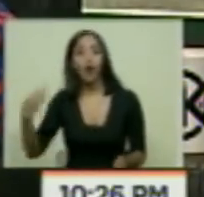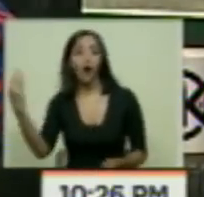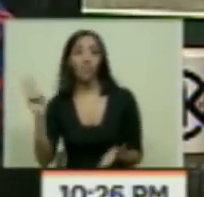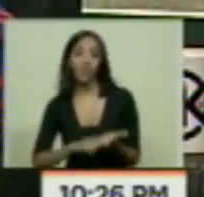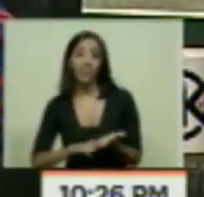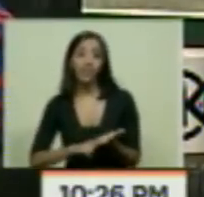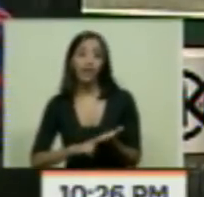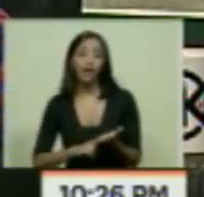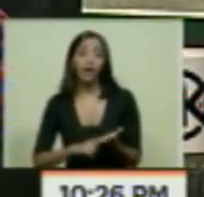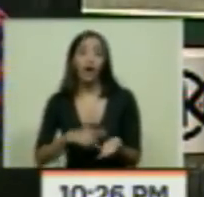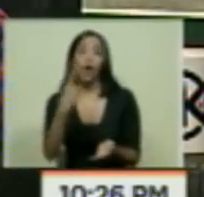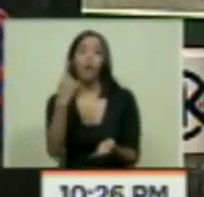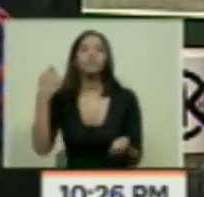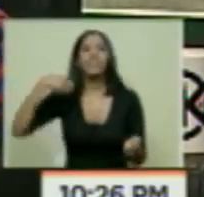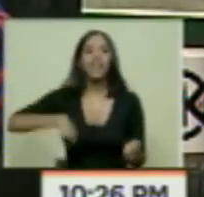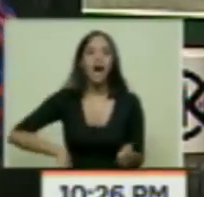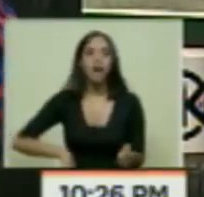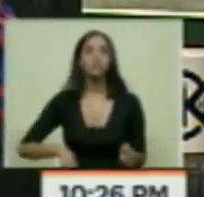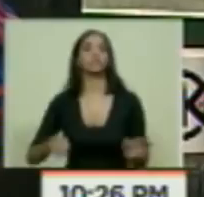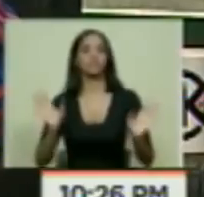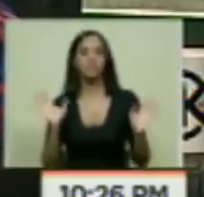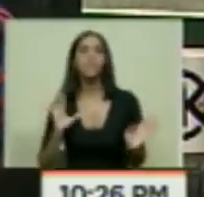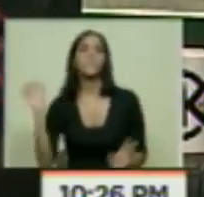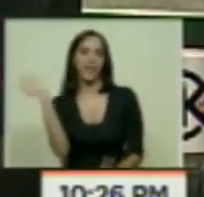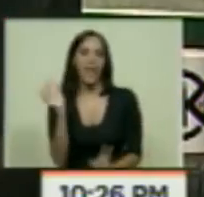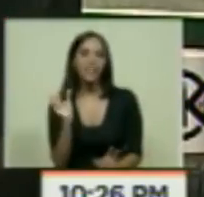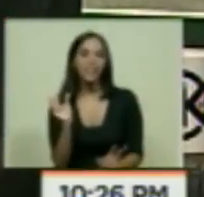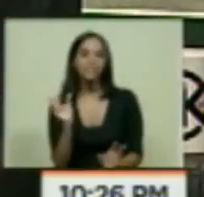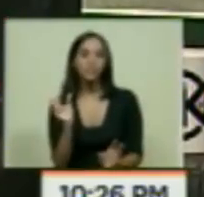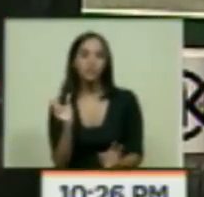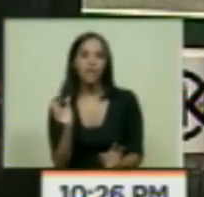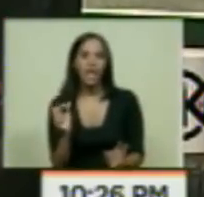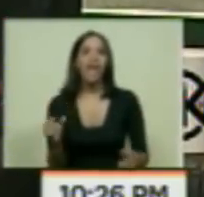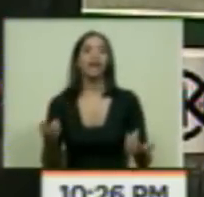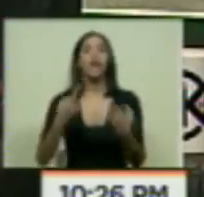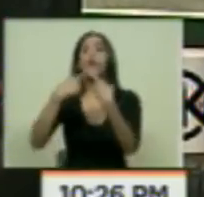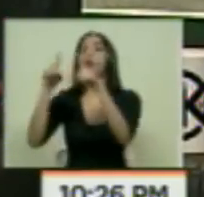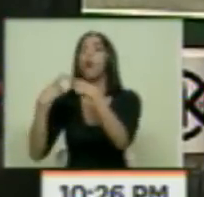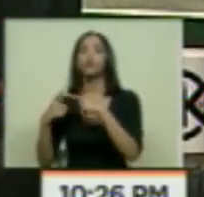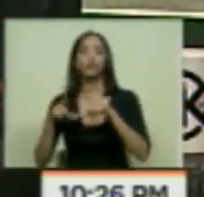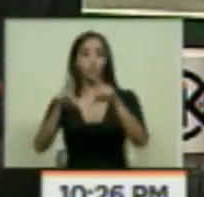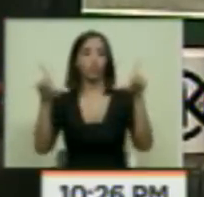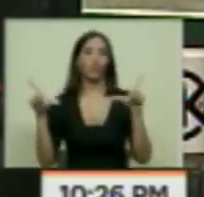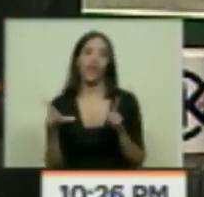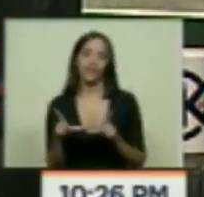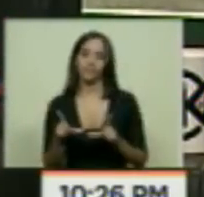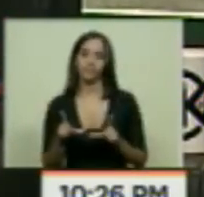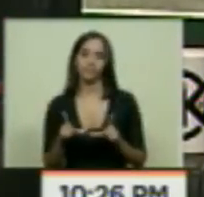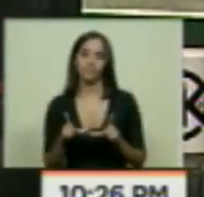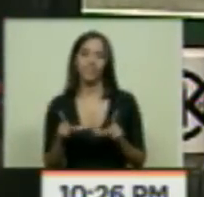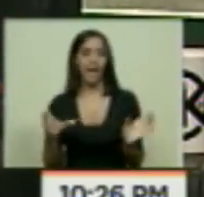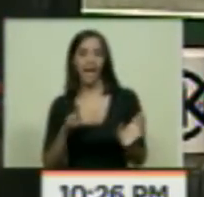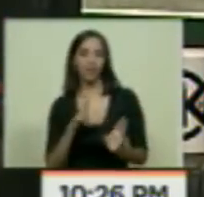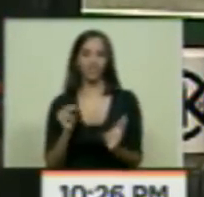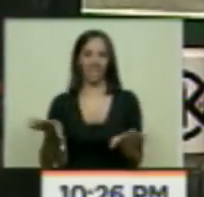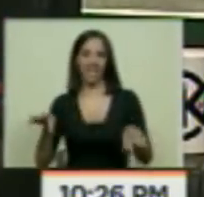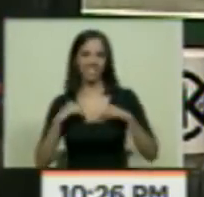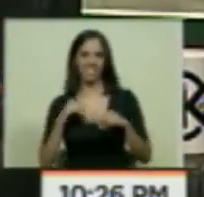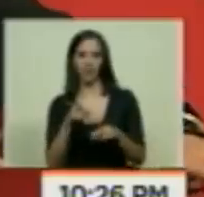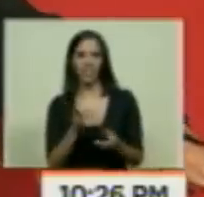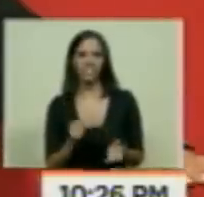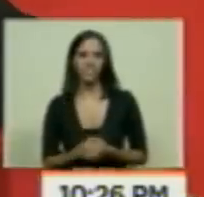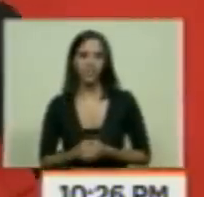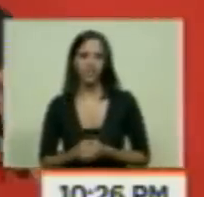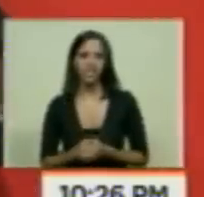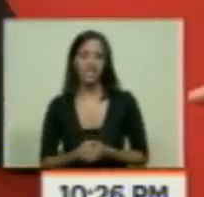un salario bastante barato en consideración con otros lugares. Ah, no están reconociendo eso. No, eso sin